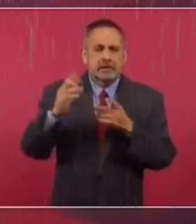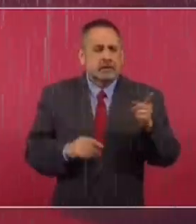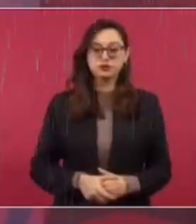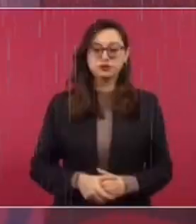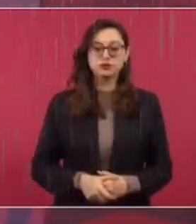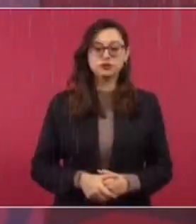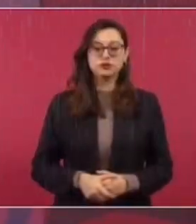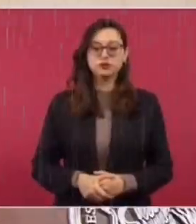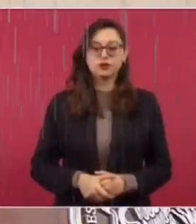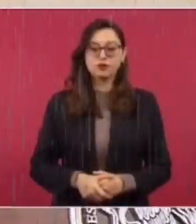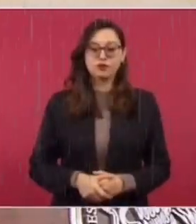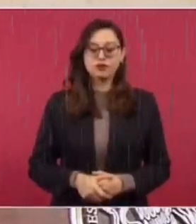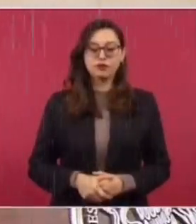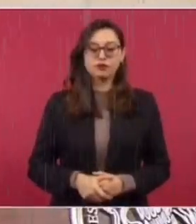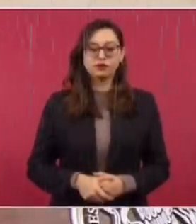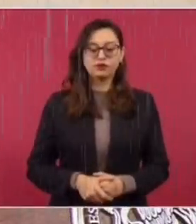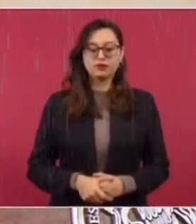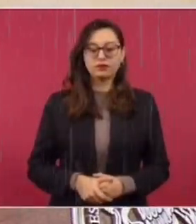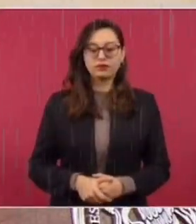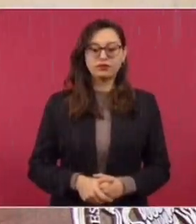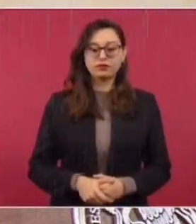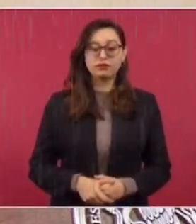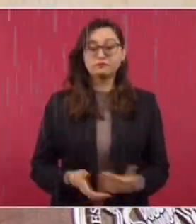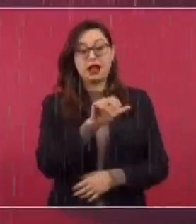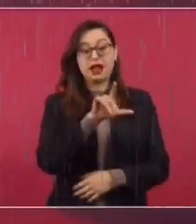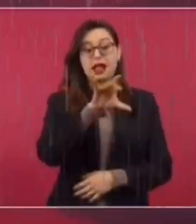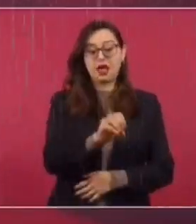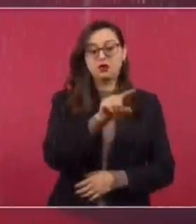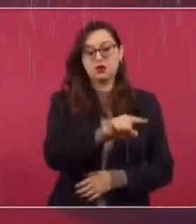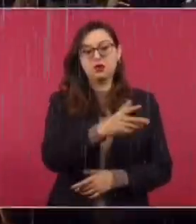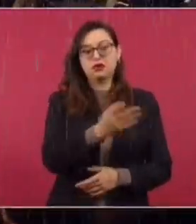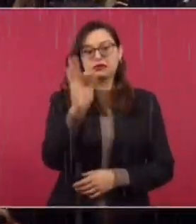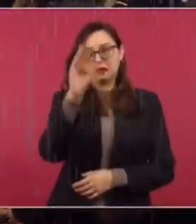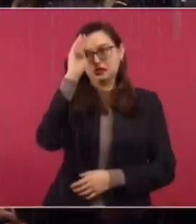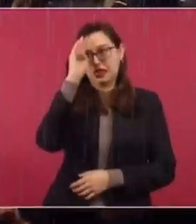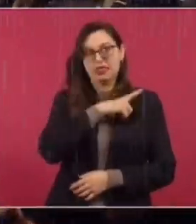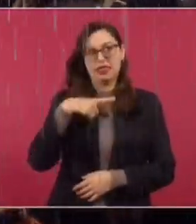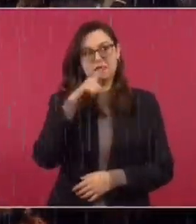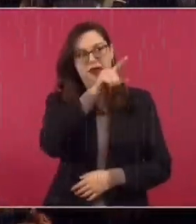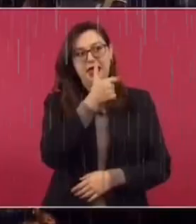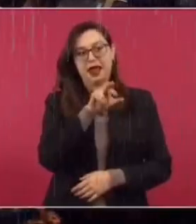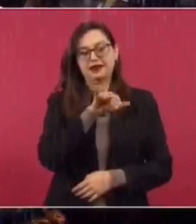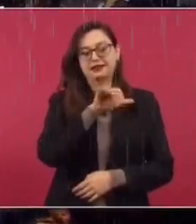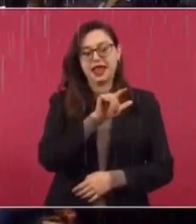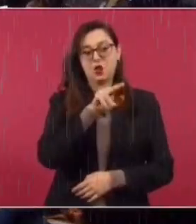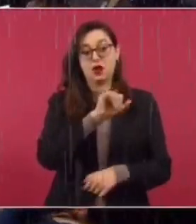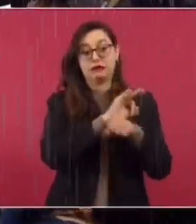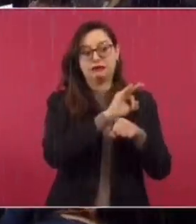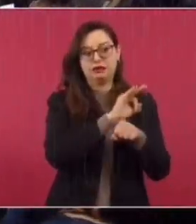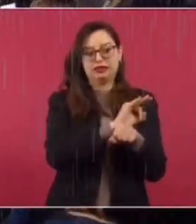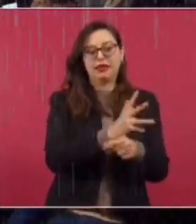exageran. Y los machuchones están pensando en eso, ¿no? En hacer una marcha para defender a García Luna y sacar ahora